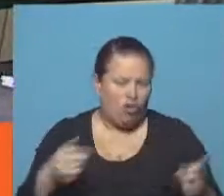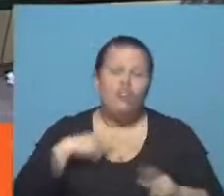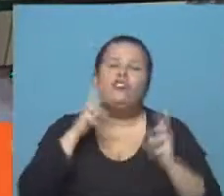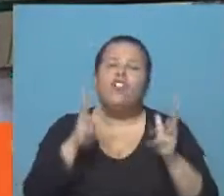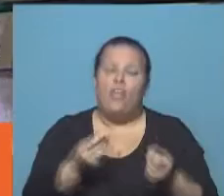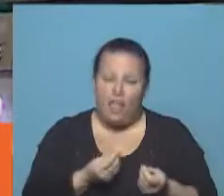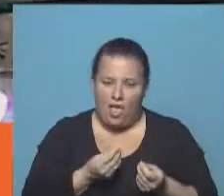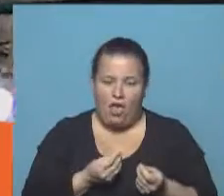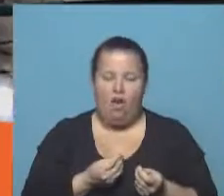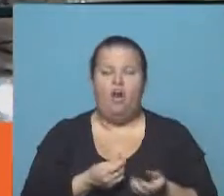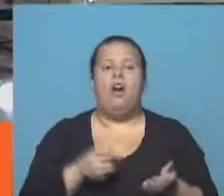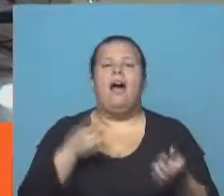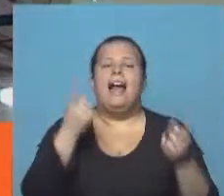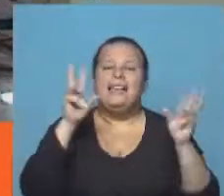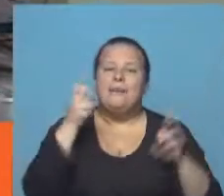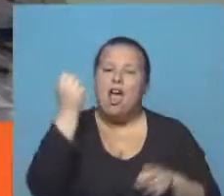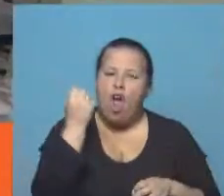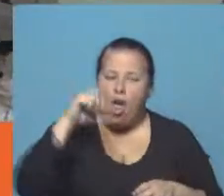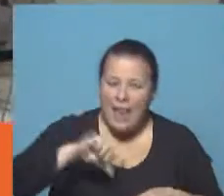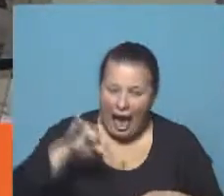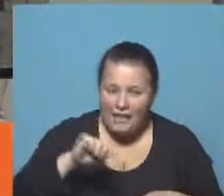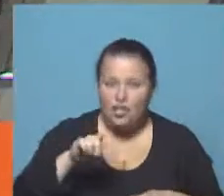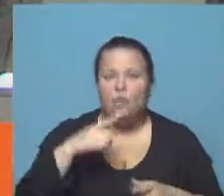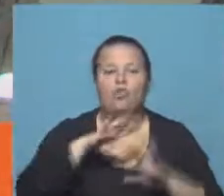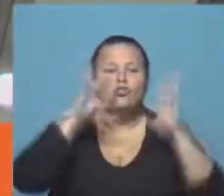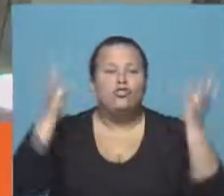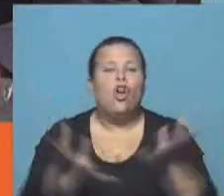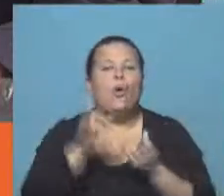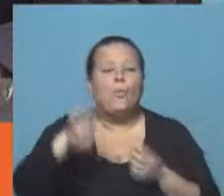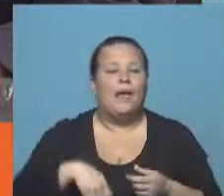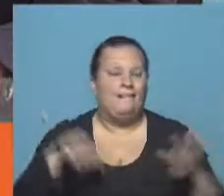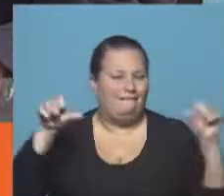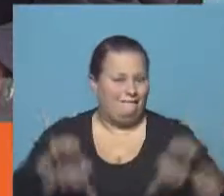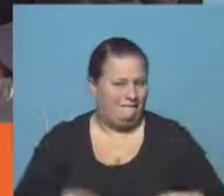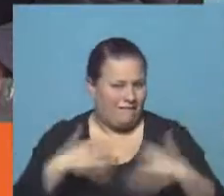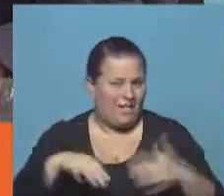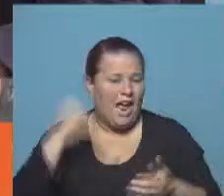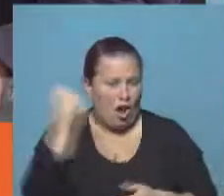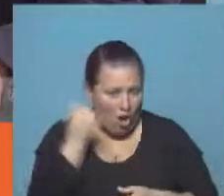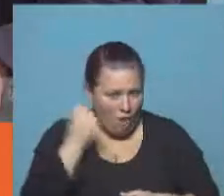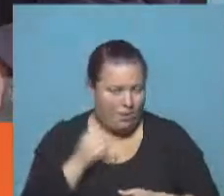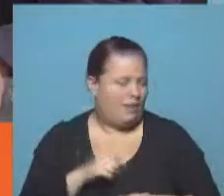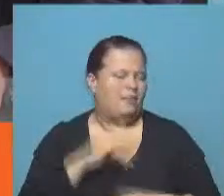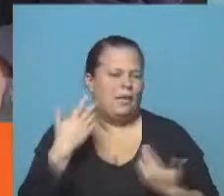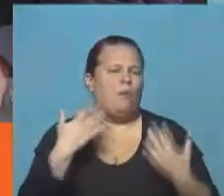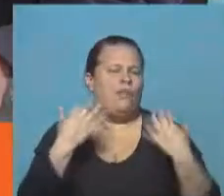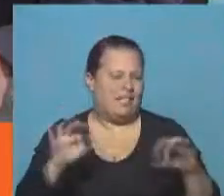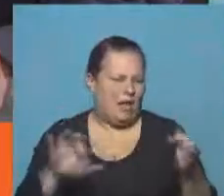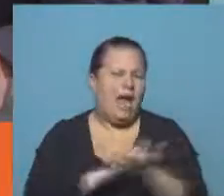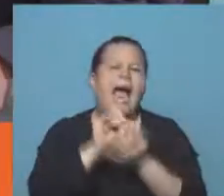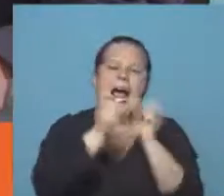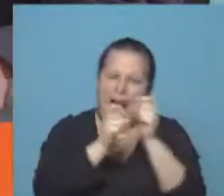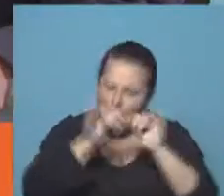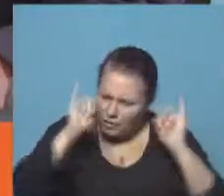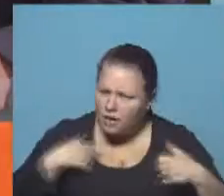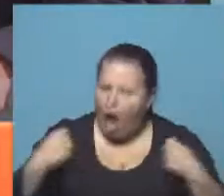que el impacto macroeconómico negativo a lo que todo esto llevó, la recesión profunda en la que está la economía, era evitable. Que había que corregir cosas,